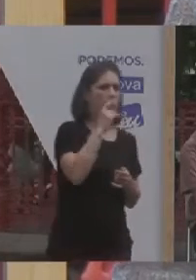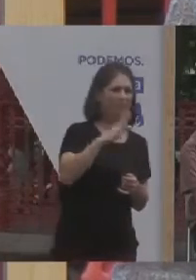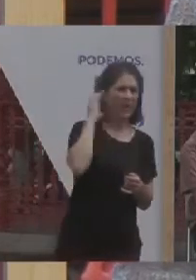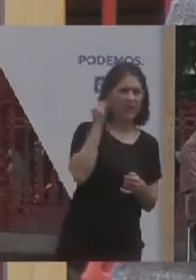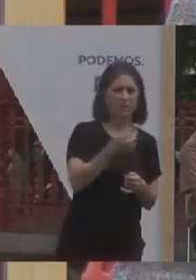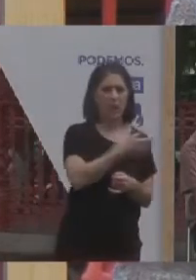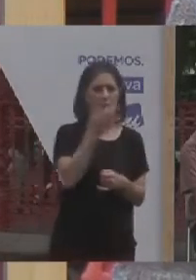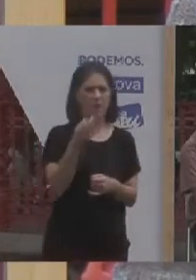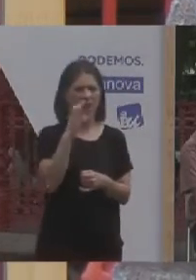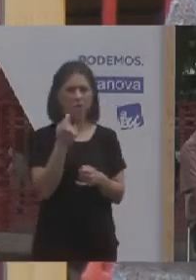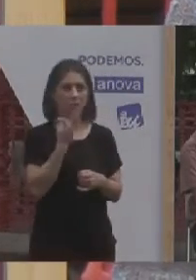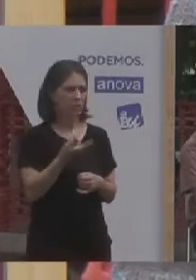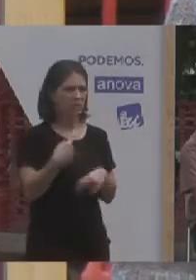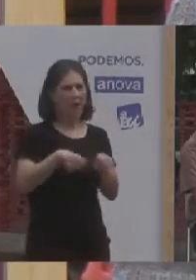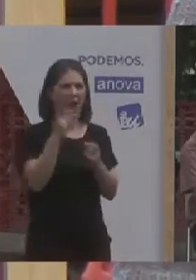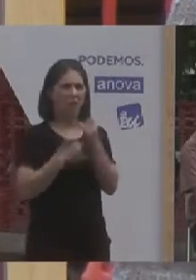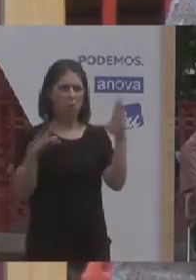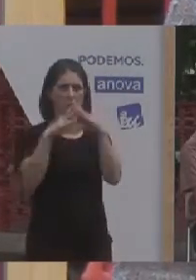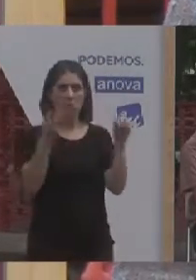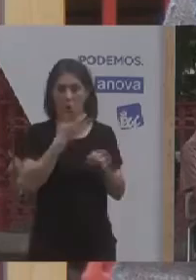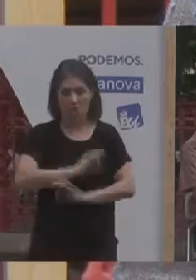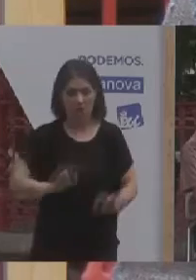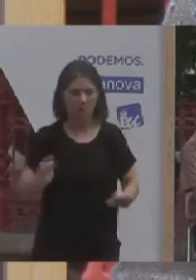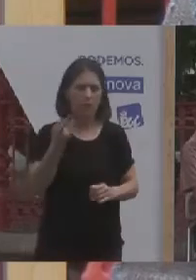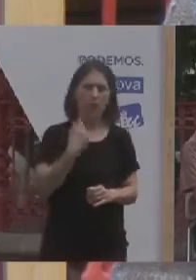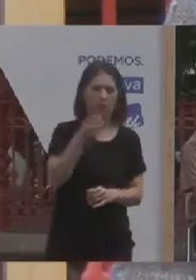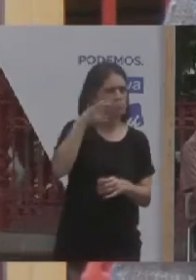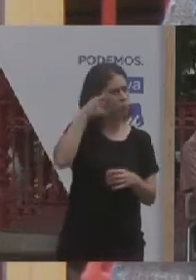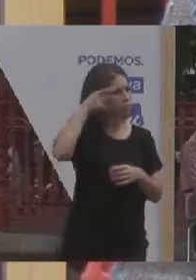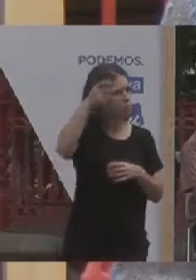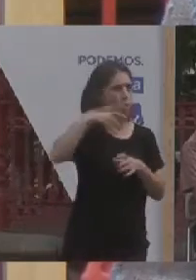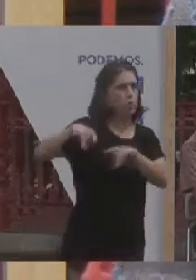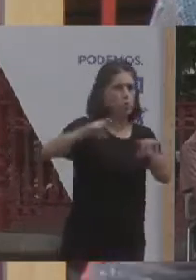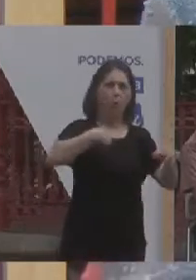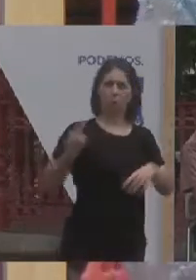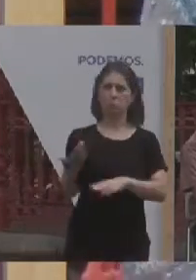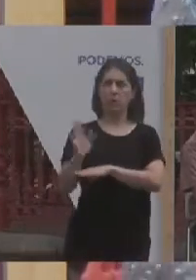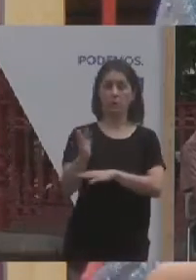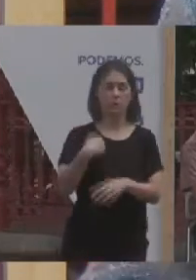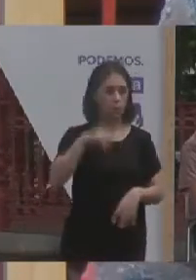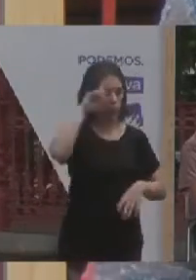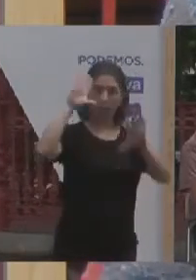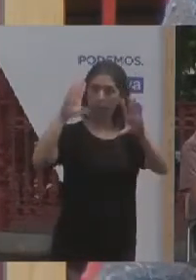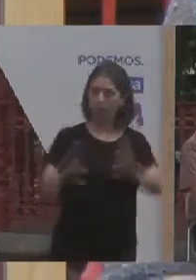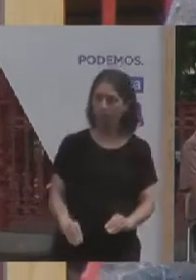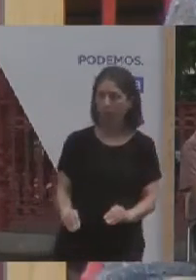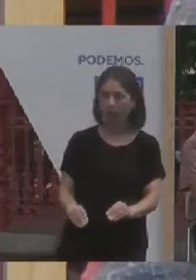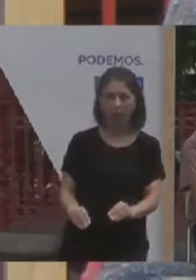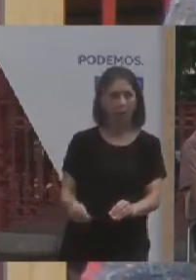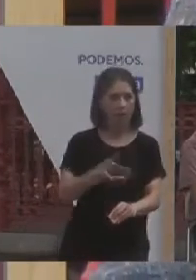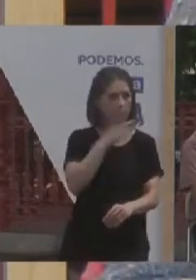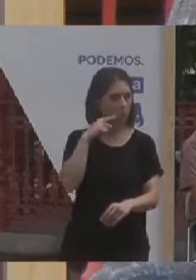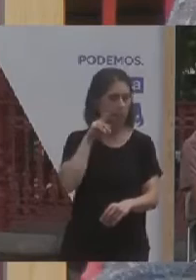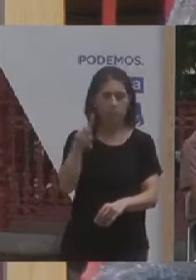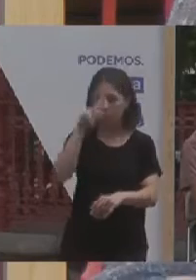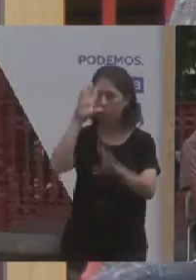que viron é o da facultade, e que ele é o que representa o rural. Algo que nos deixa perplexos, porque ben